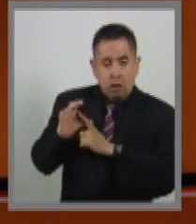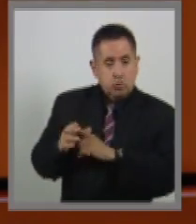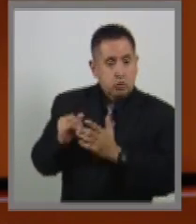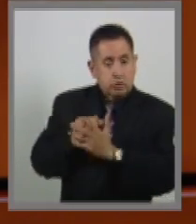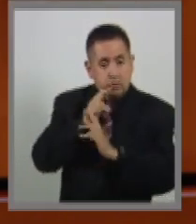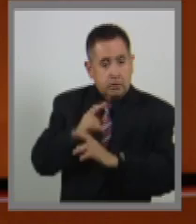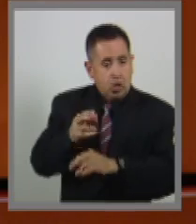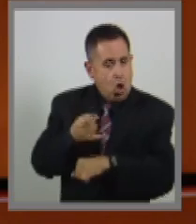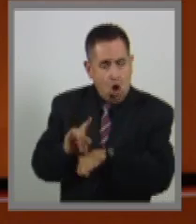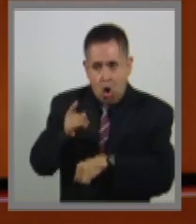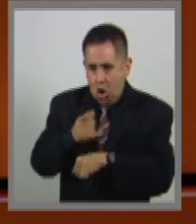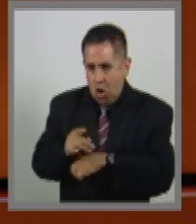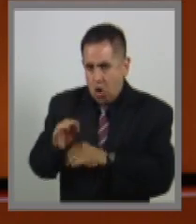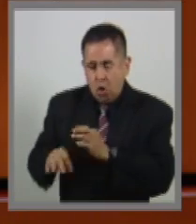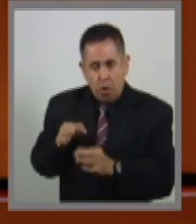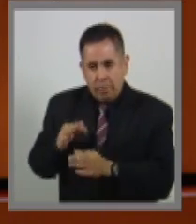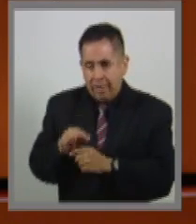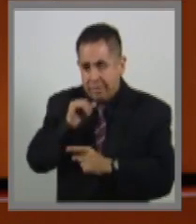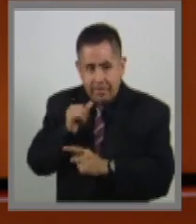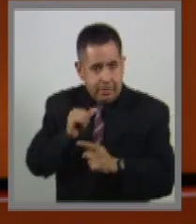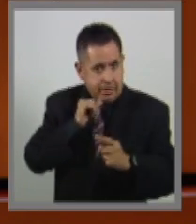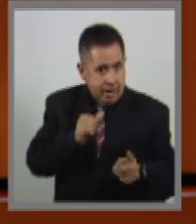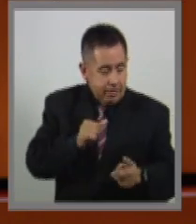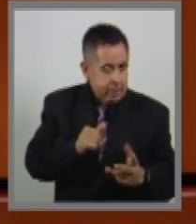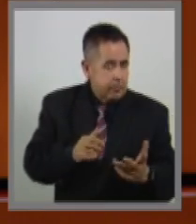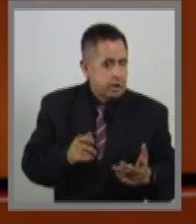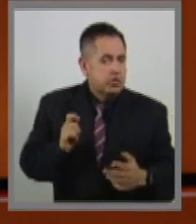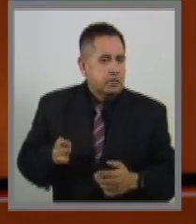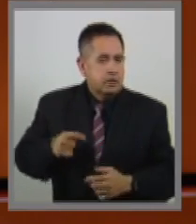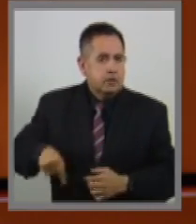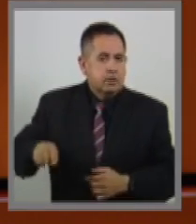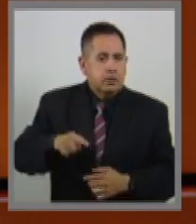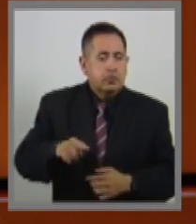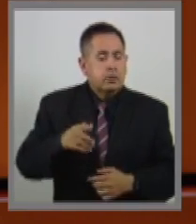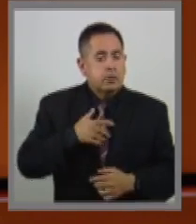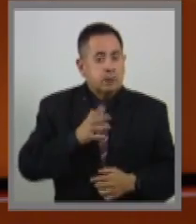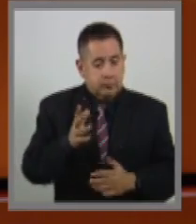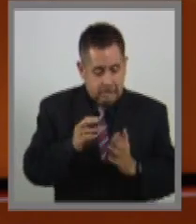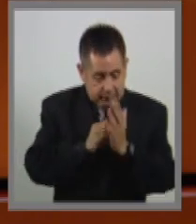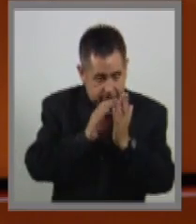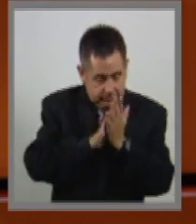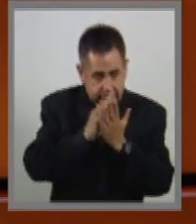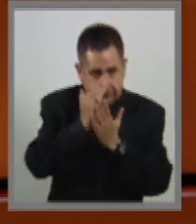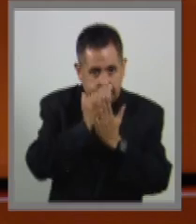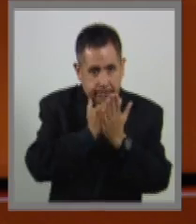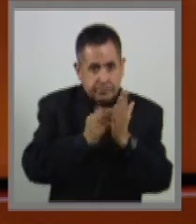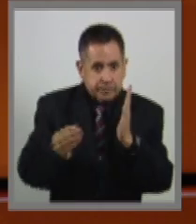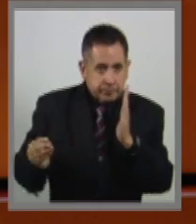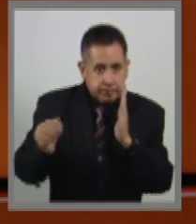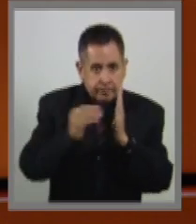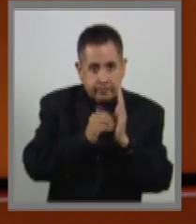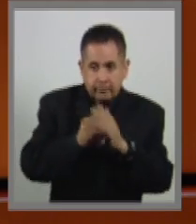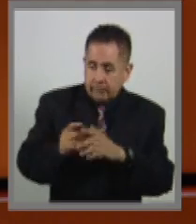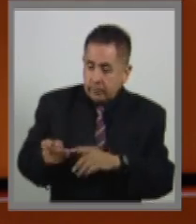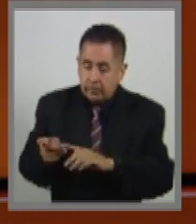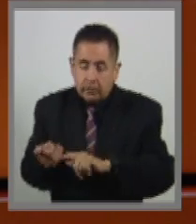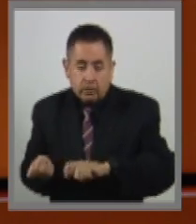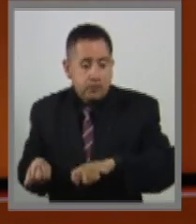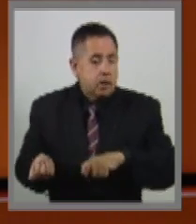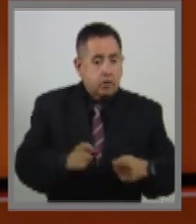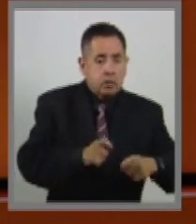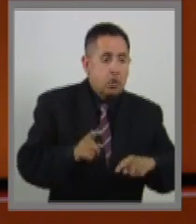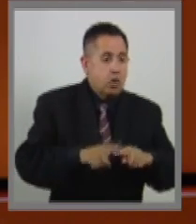dictamen, decide en lo que ya está establecido nombrar otras comisiones para